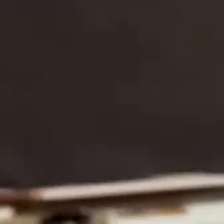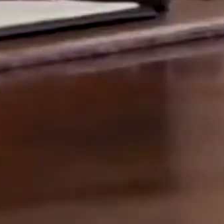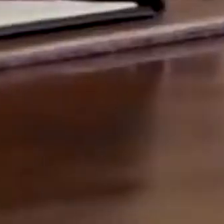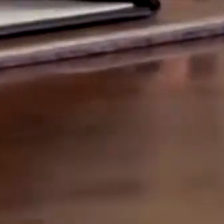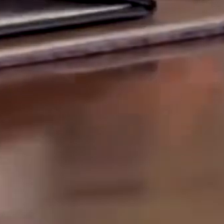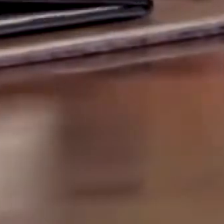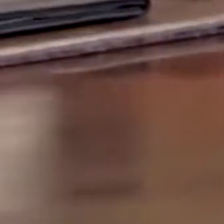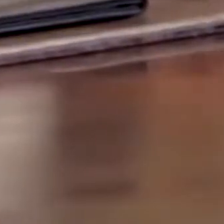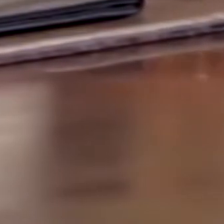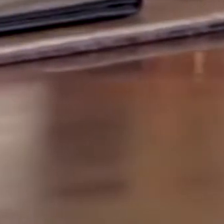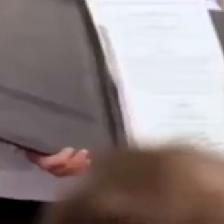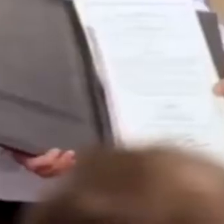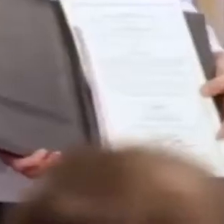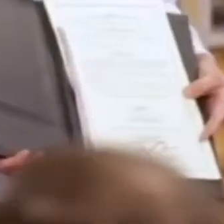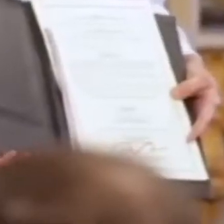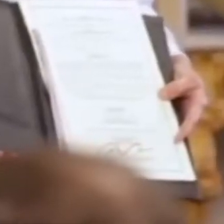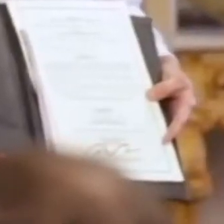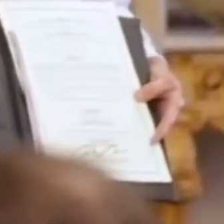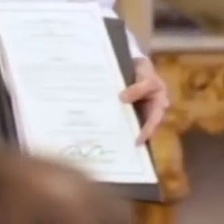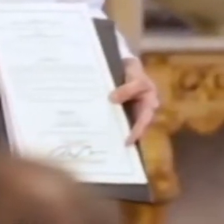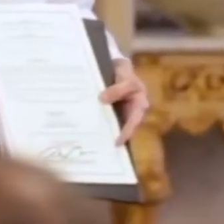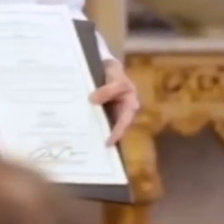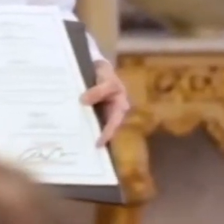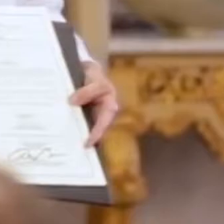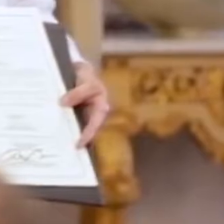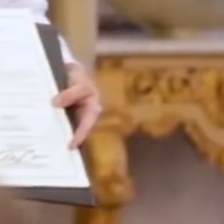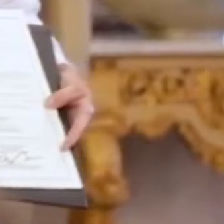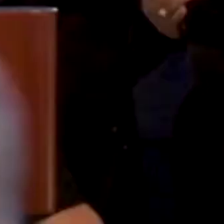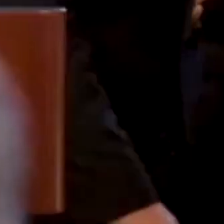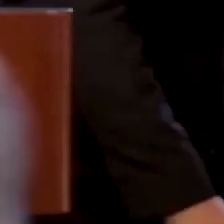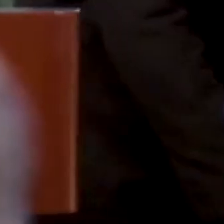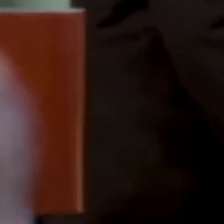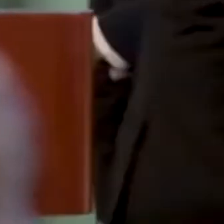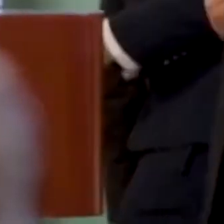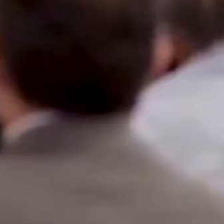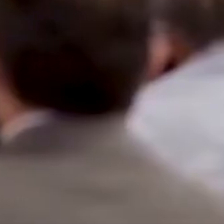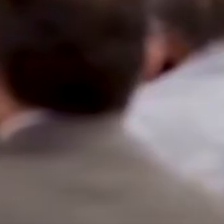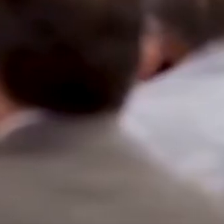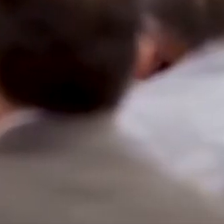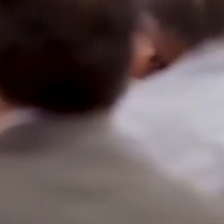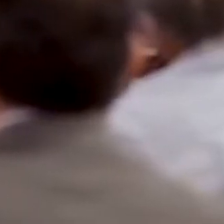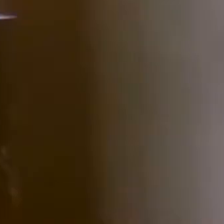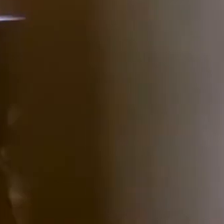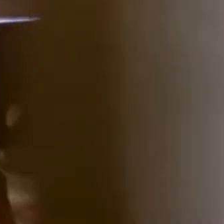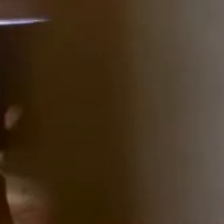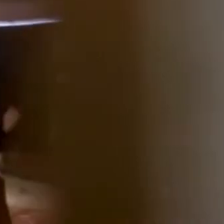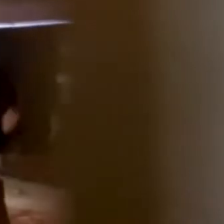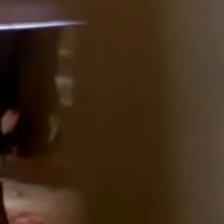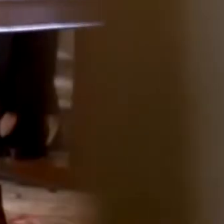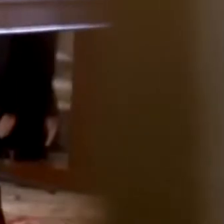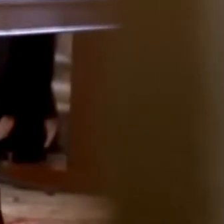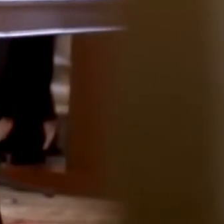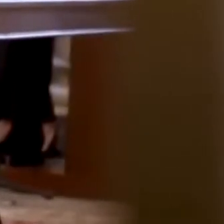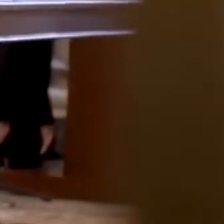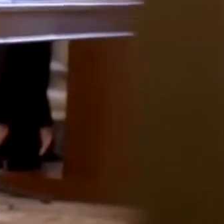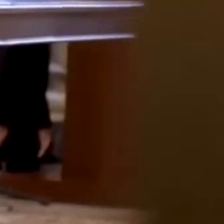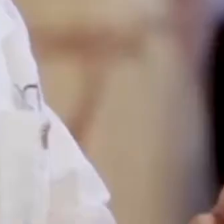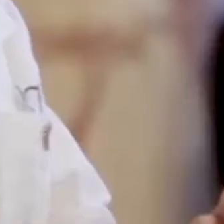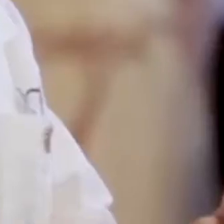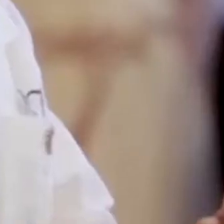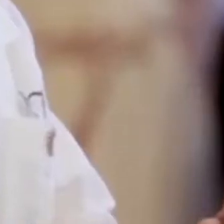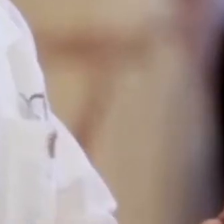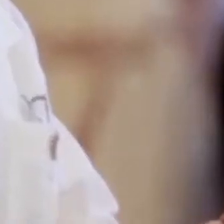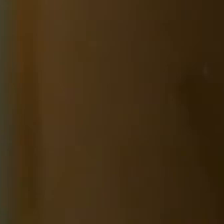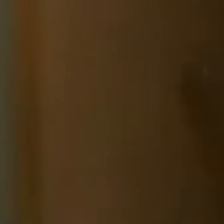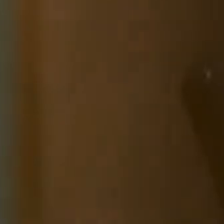Estados Unidos para el desarrollo internacional dfc por sus siglas en inglés Adam se